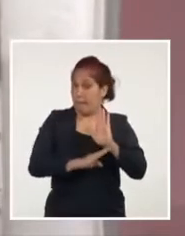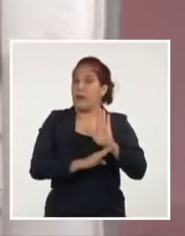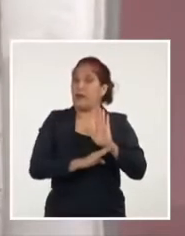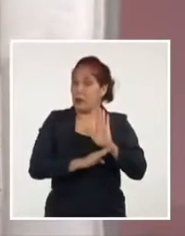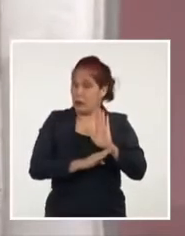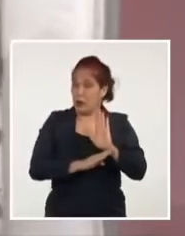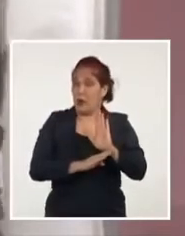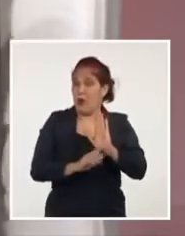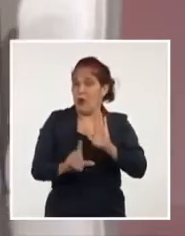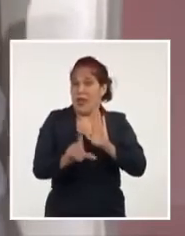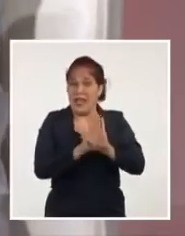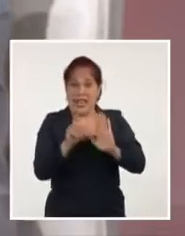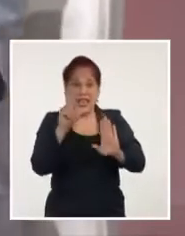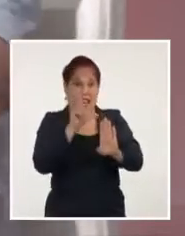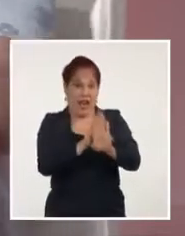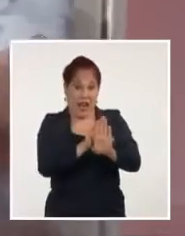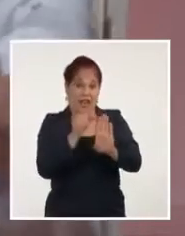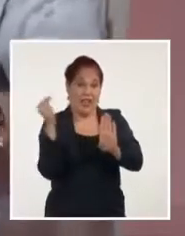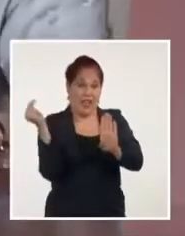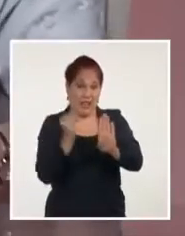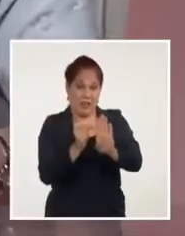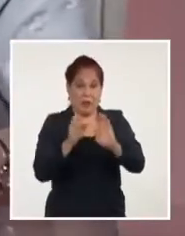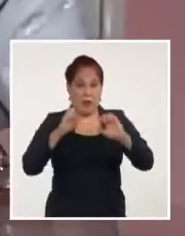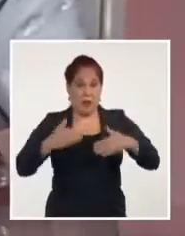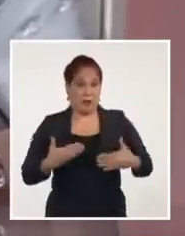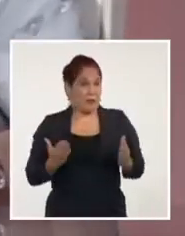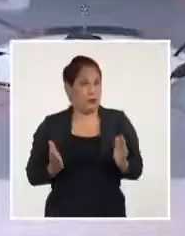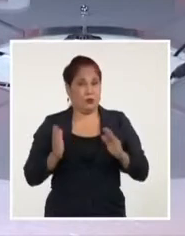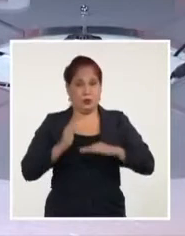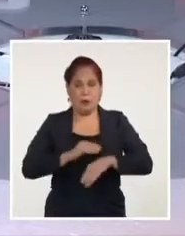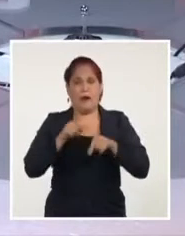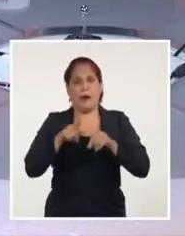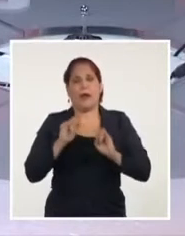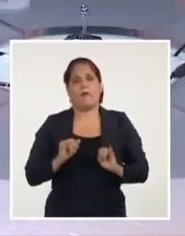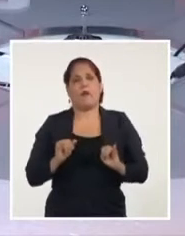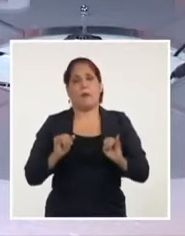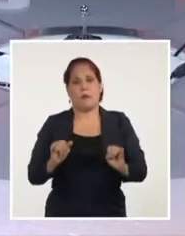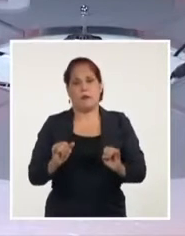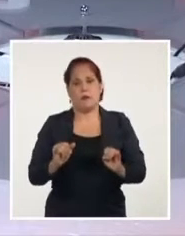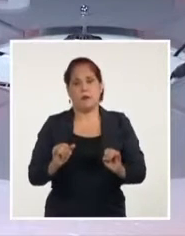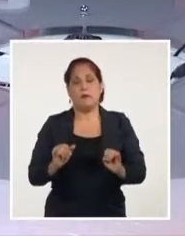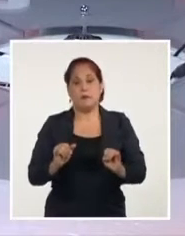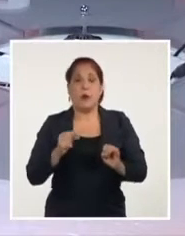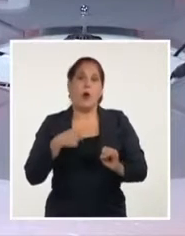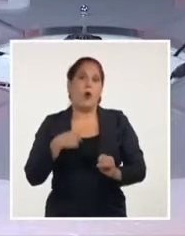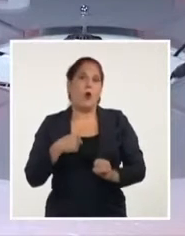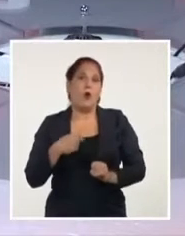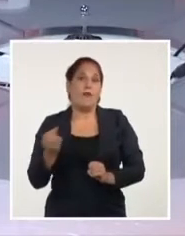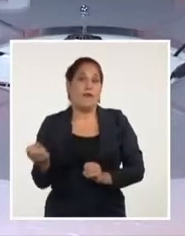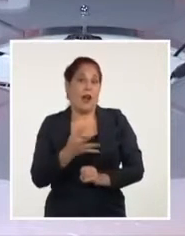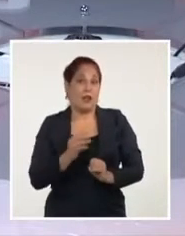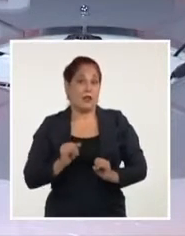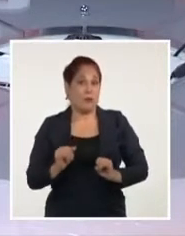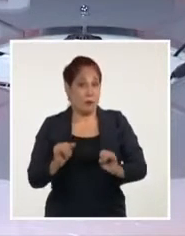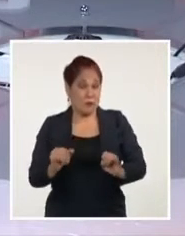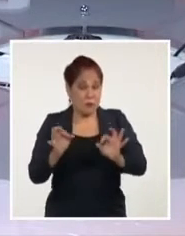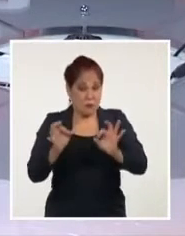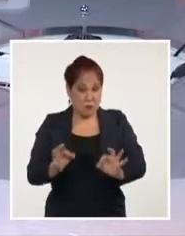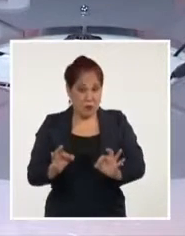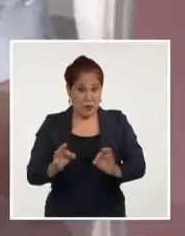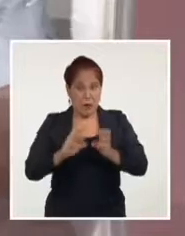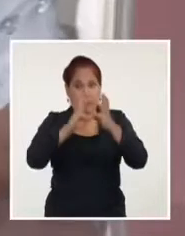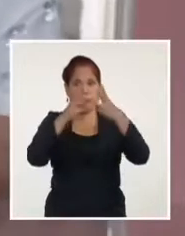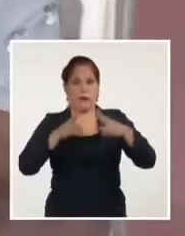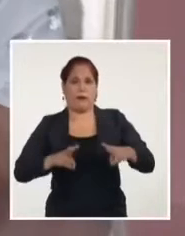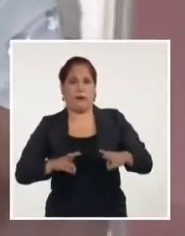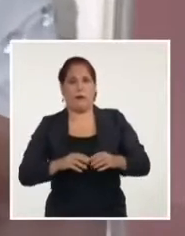legales, bastante poco éticos, se han ido trasvasando hacia la noticia. Y entonces ya hoy hablamos de fake news, e incluso hasta de